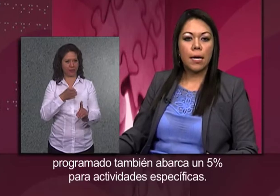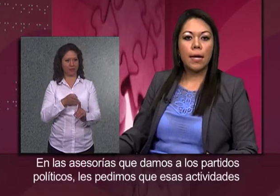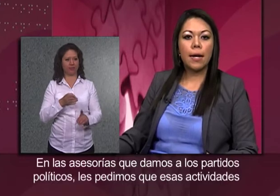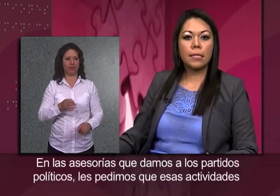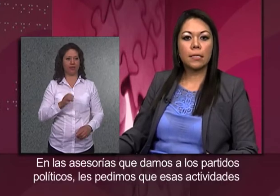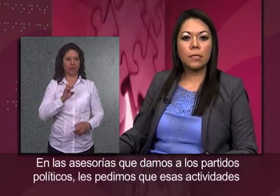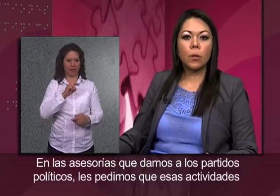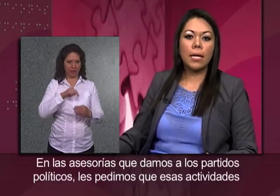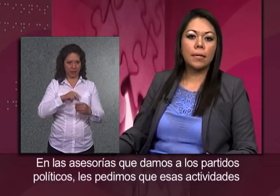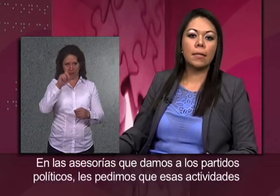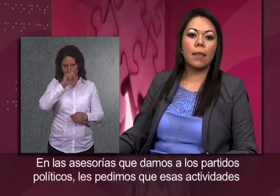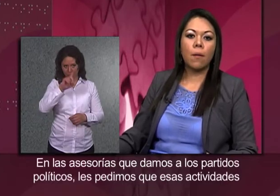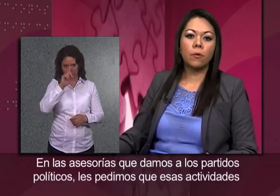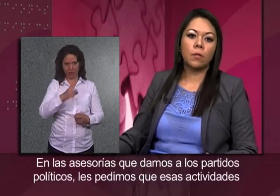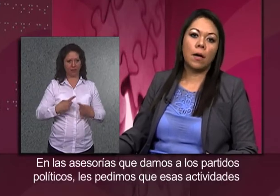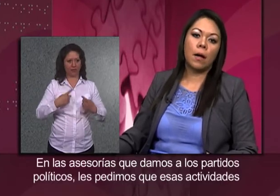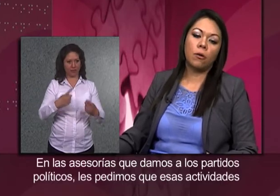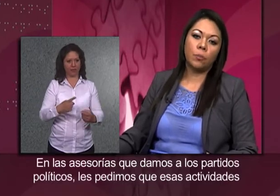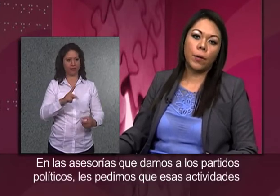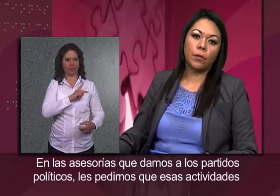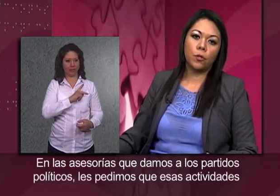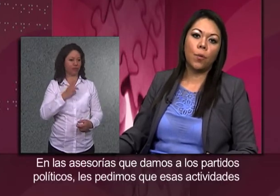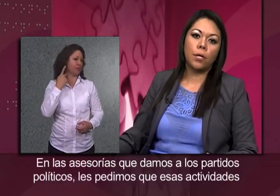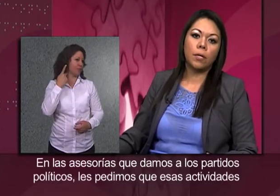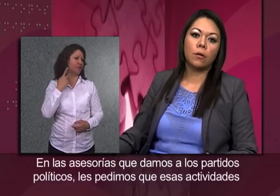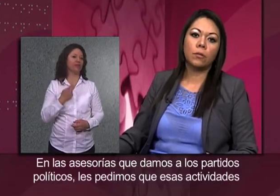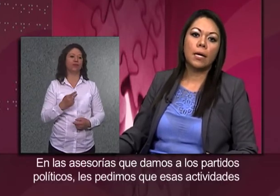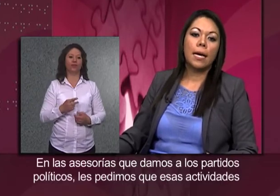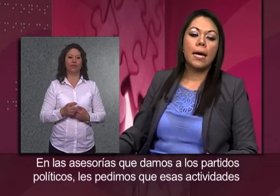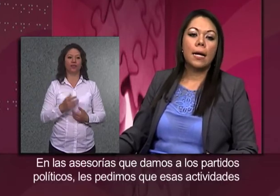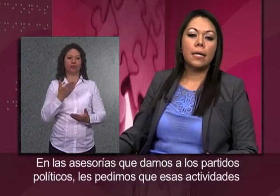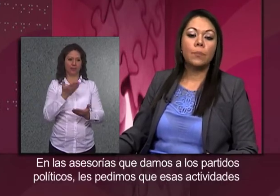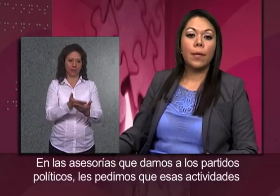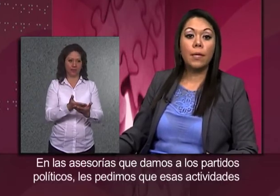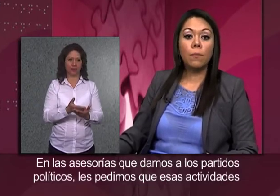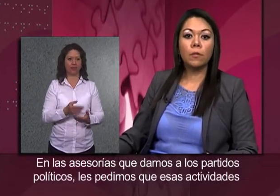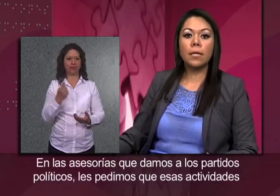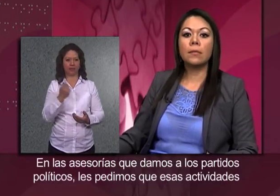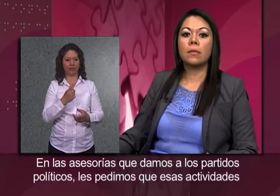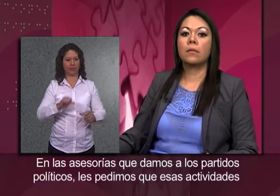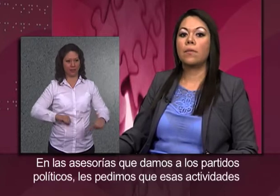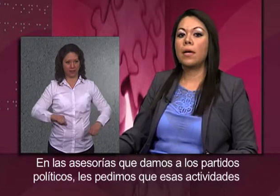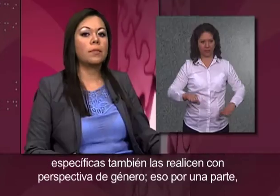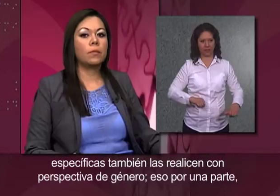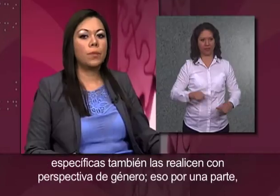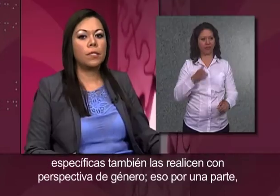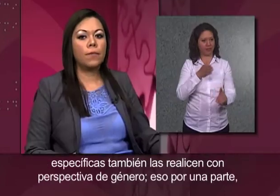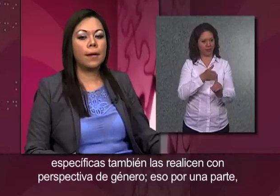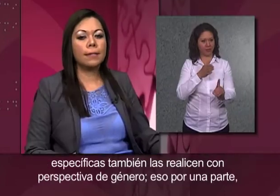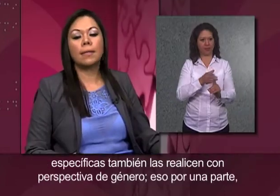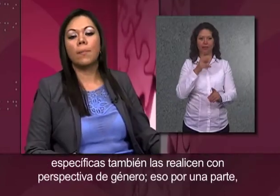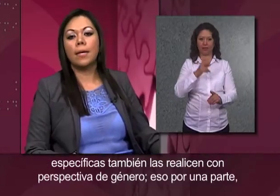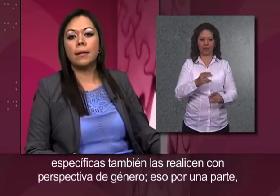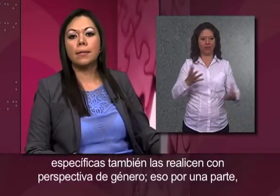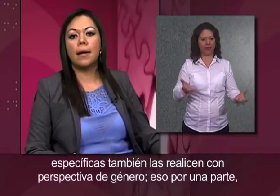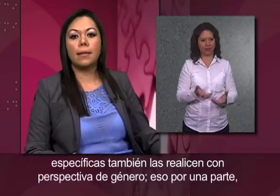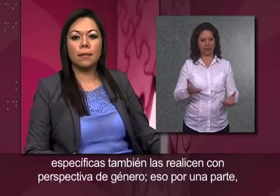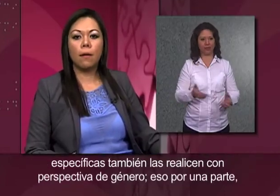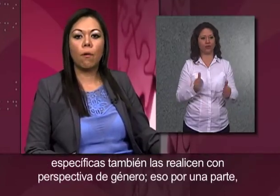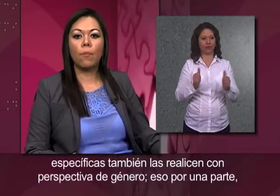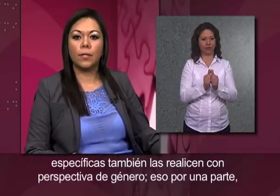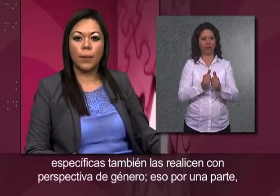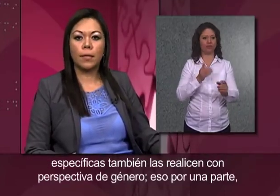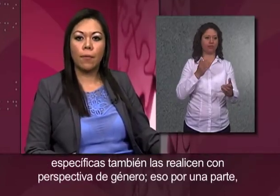en las asesorías que damos a los partidos políticos les pedimos que esas actividades específicas también las